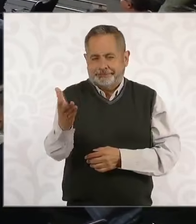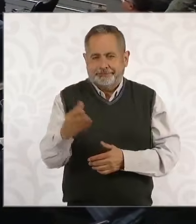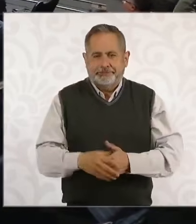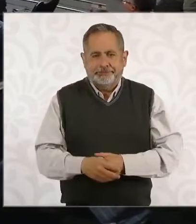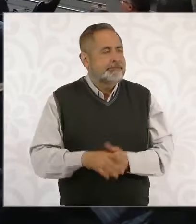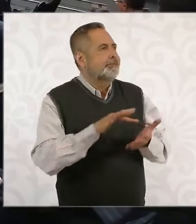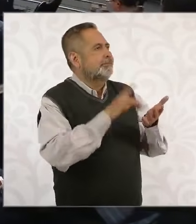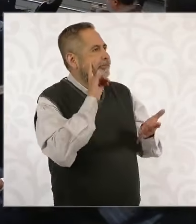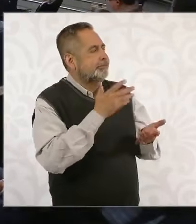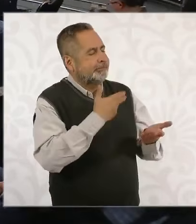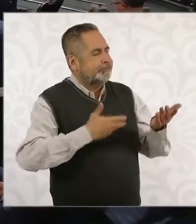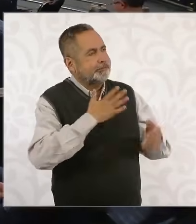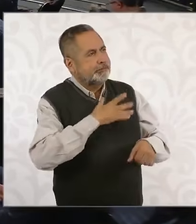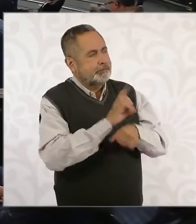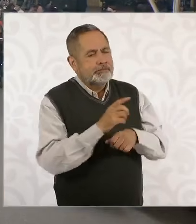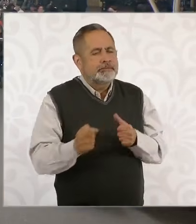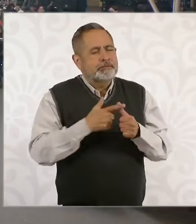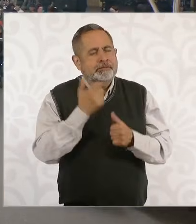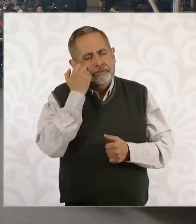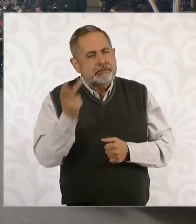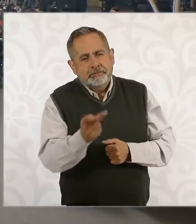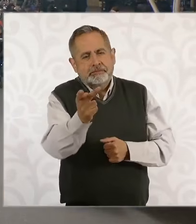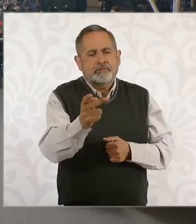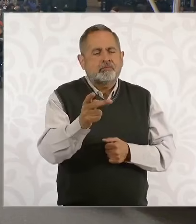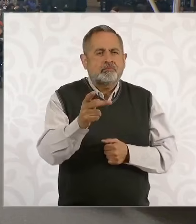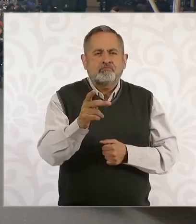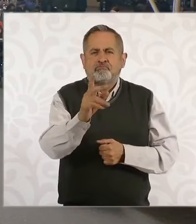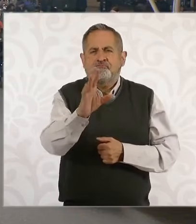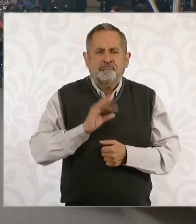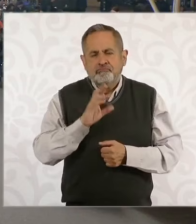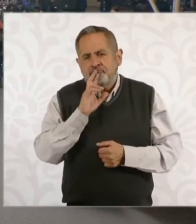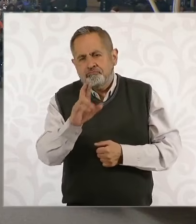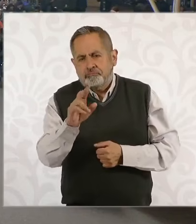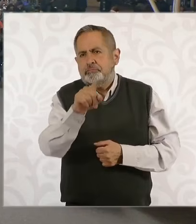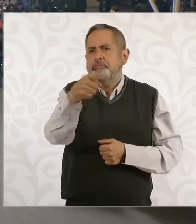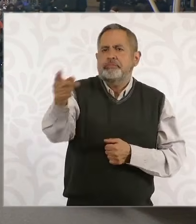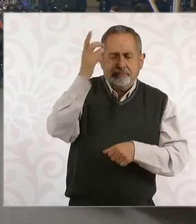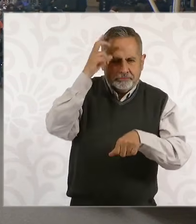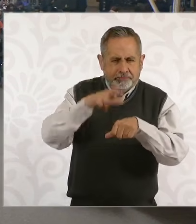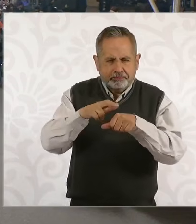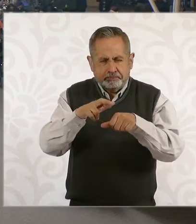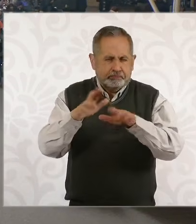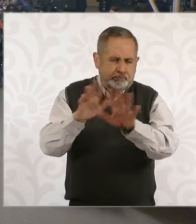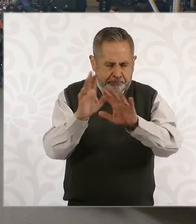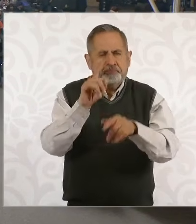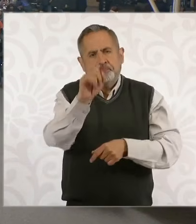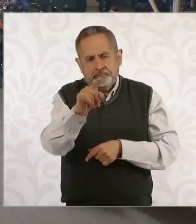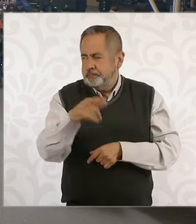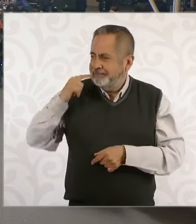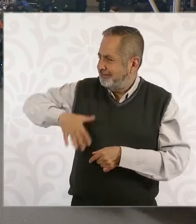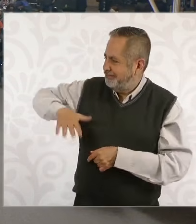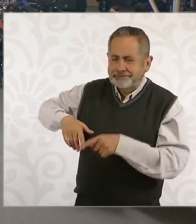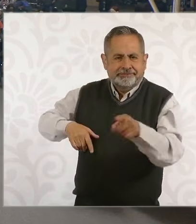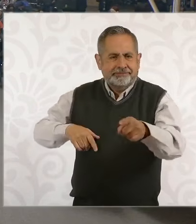Gracias, presidenta. Buen día. Quisiera primero preguntarle si pudiera contestar también el director de Pemex. Primero, bueno, un poco por lo que mencionaba la compañera, el asunto de